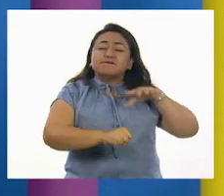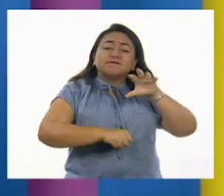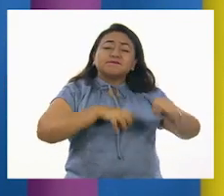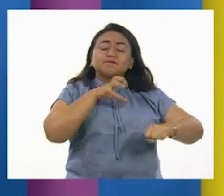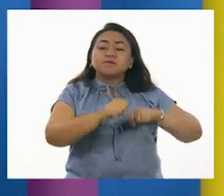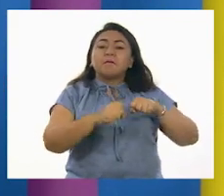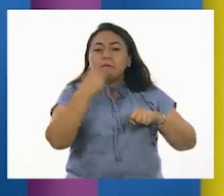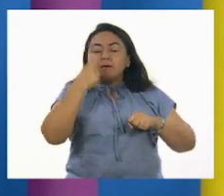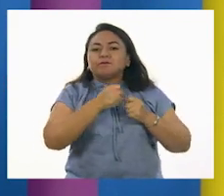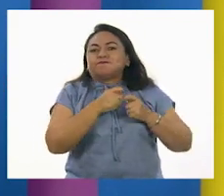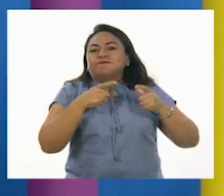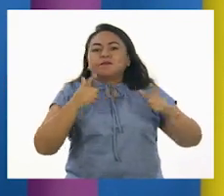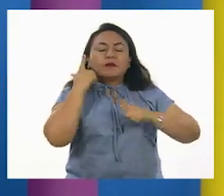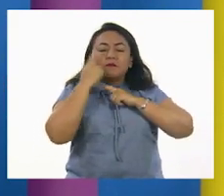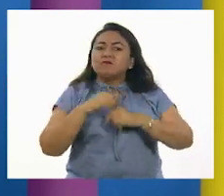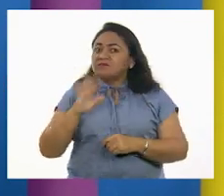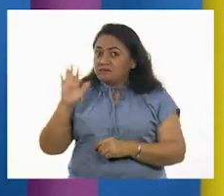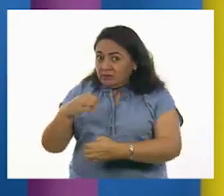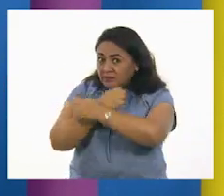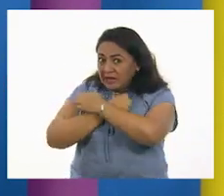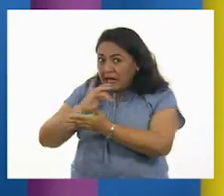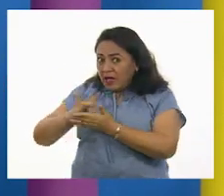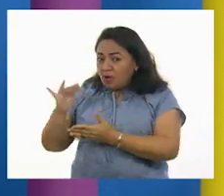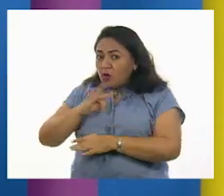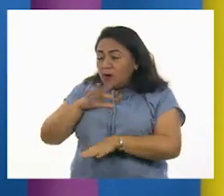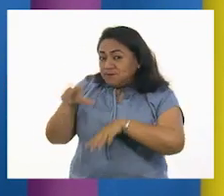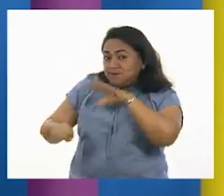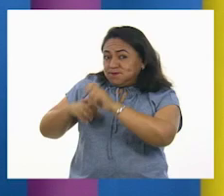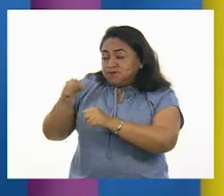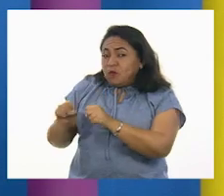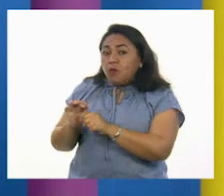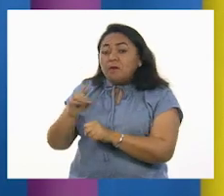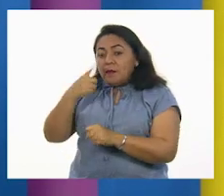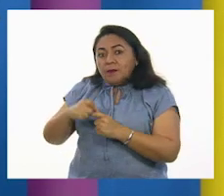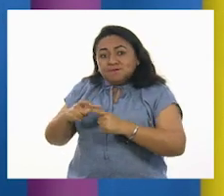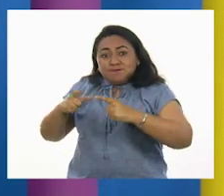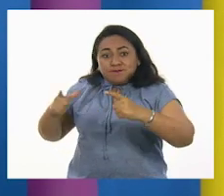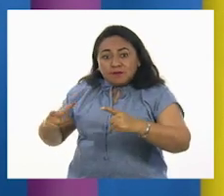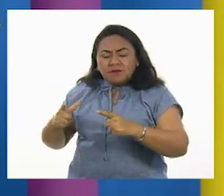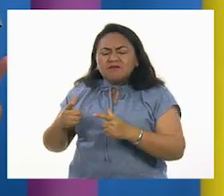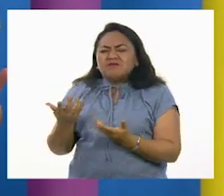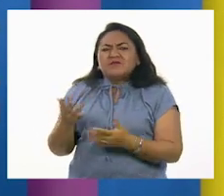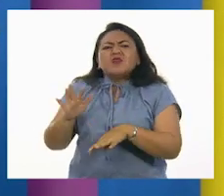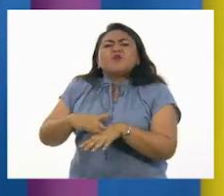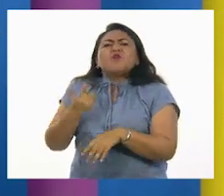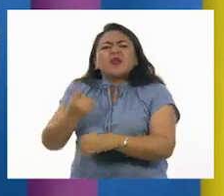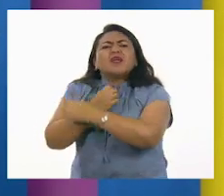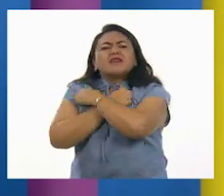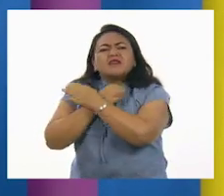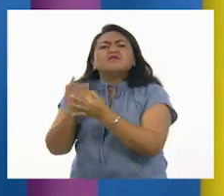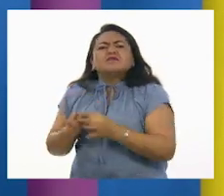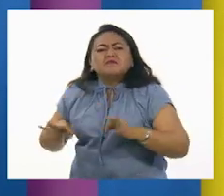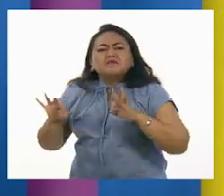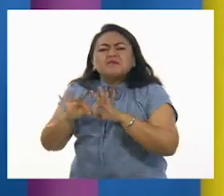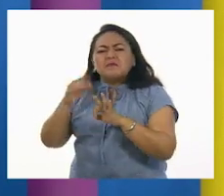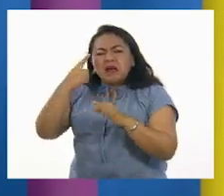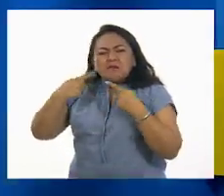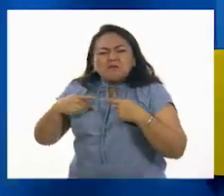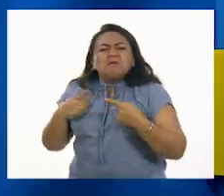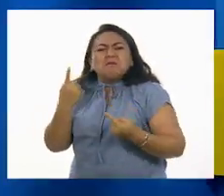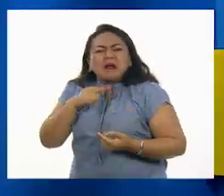que recibió lo hizo ser el más grande conquistador? Bueno, y entonces, ¿por qué es importante la educación para una